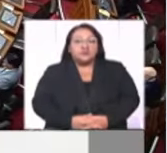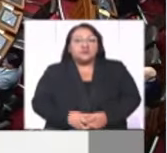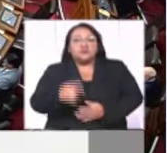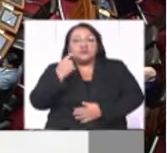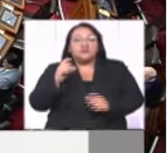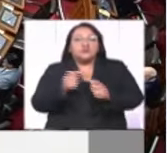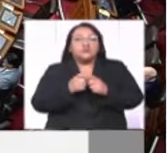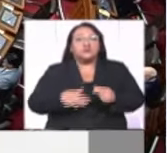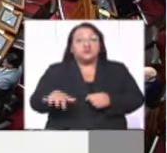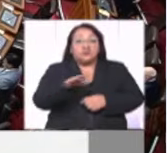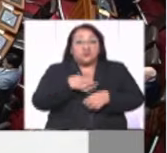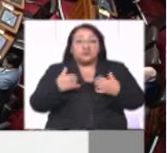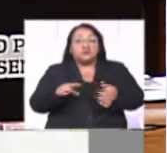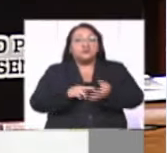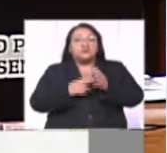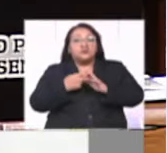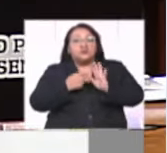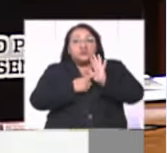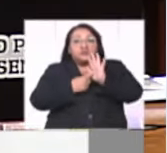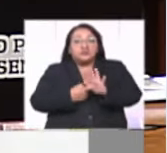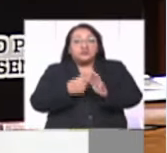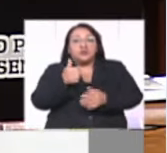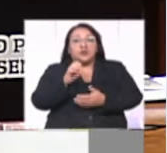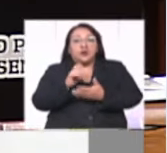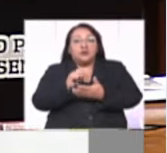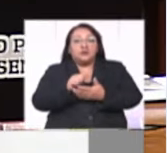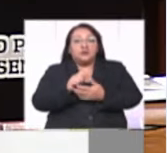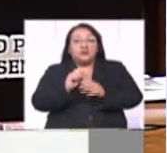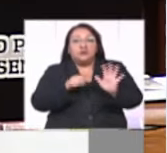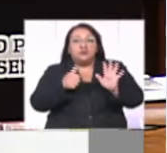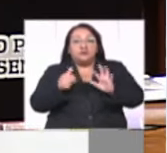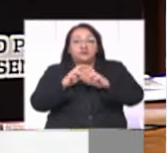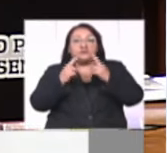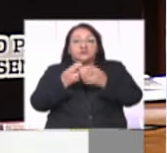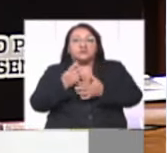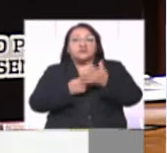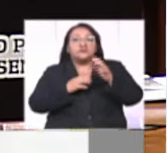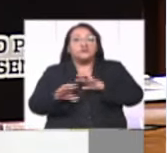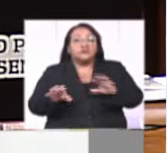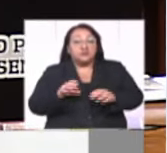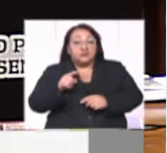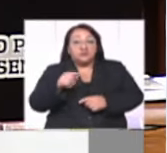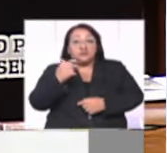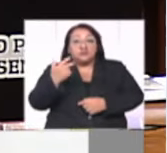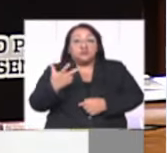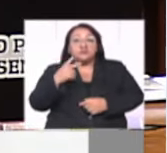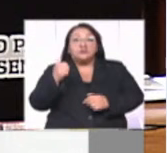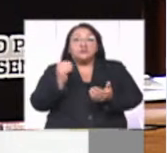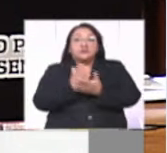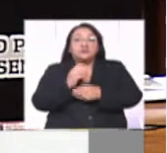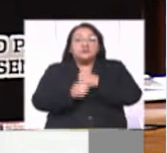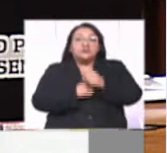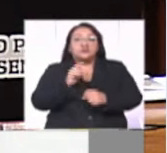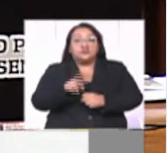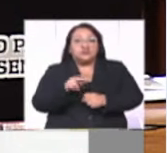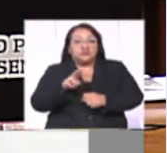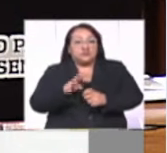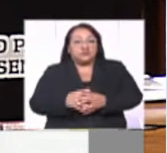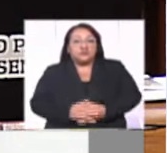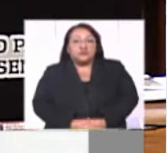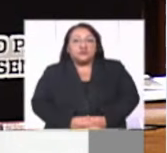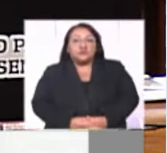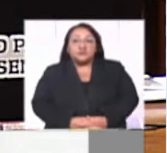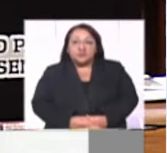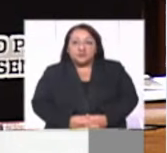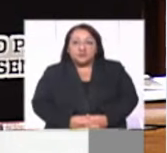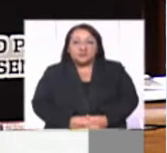Señores congresistas, se pone en observación el acta de la sexta sesión celebrada el 3 de abril del año 2024,